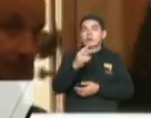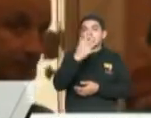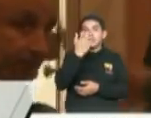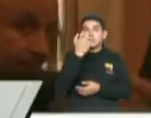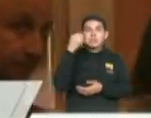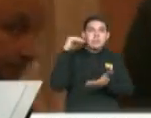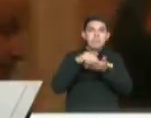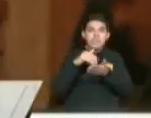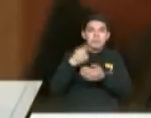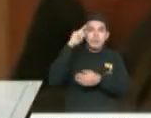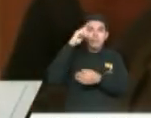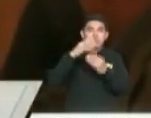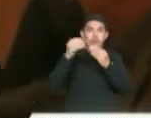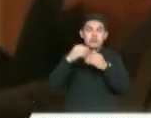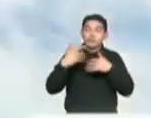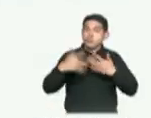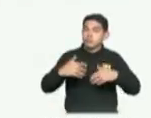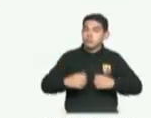dólares